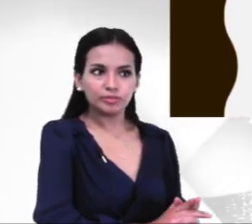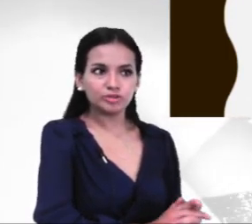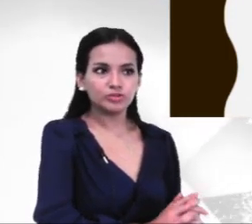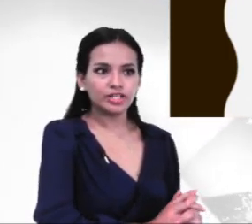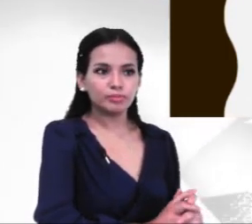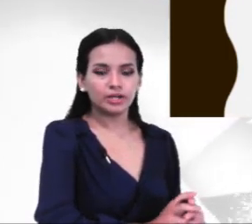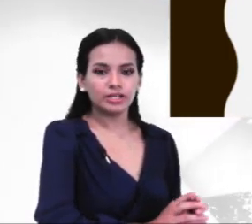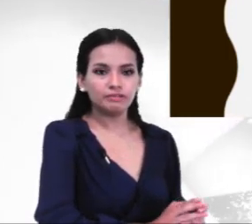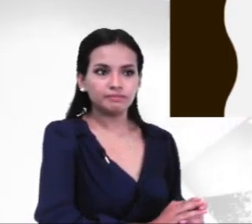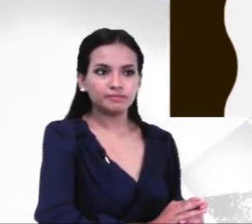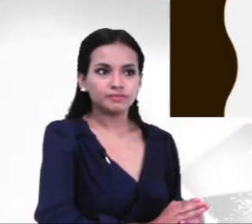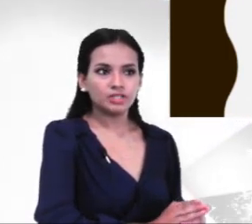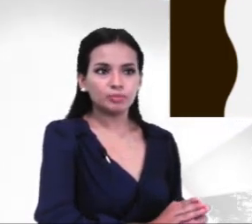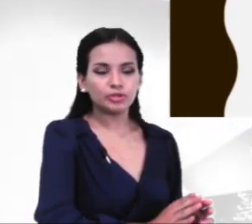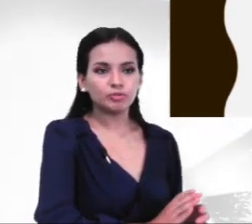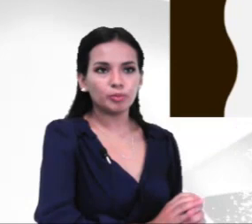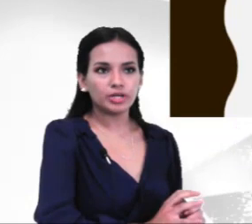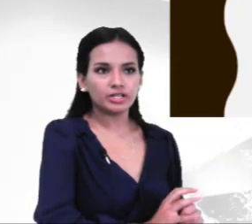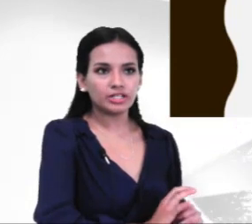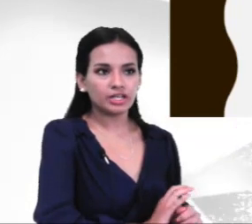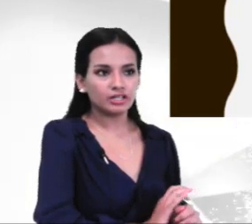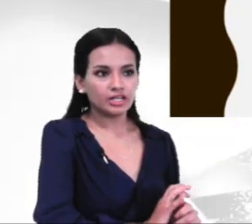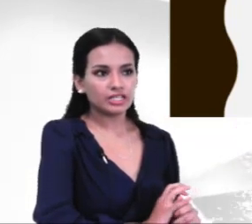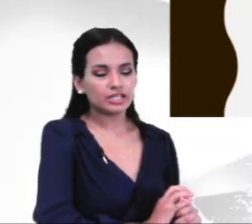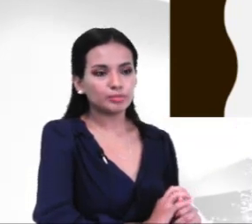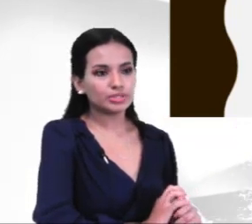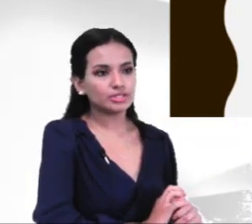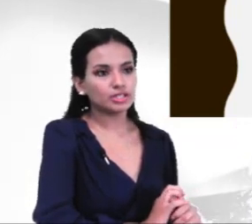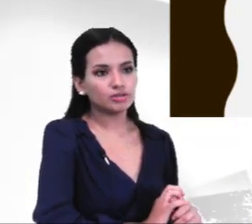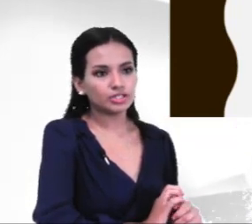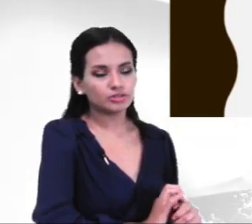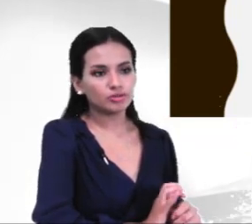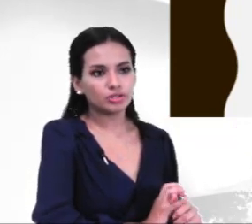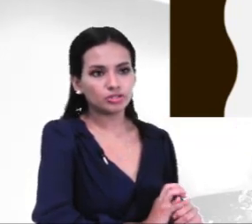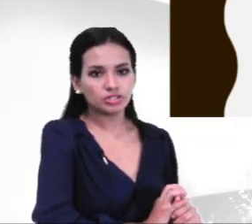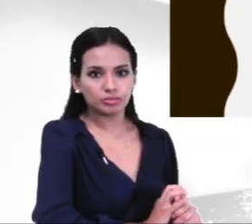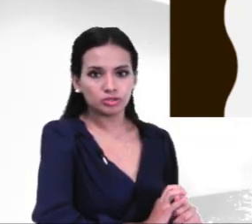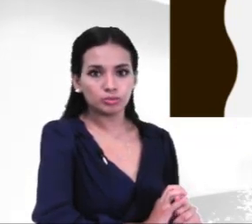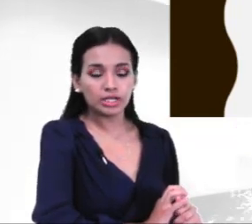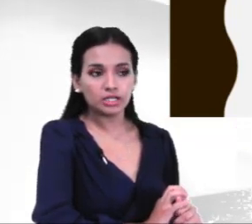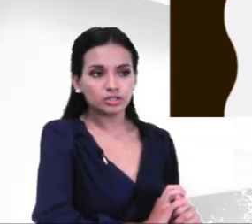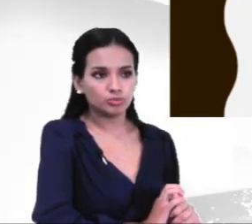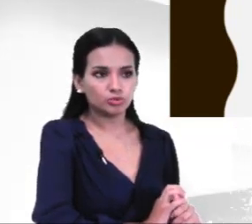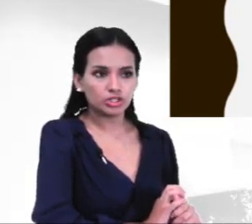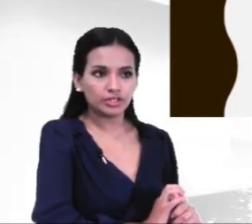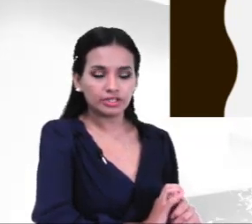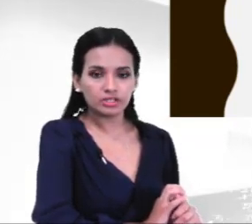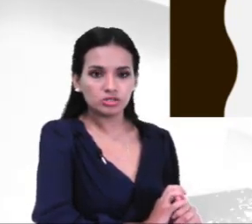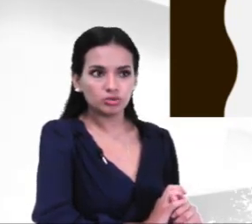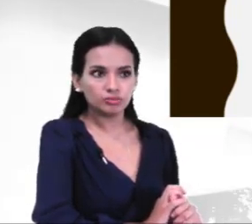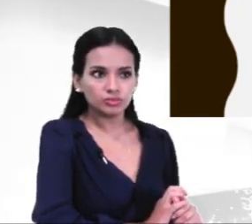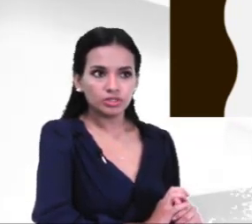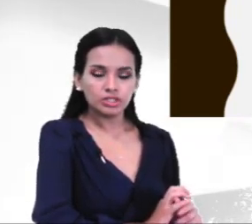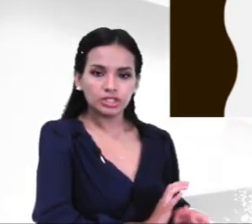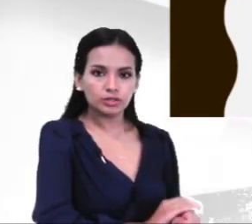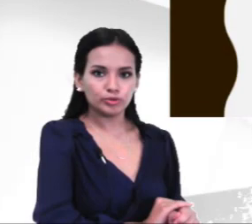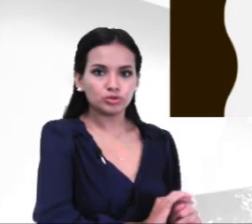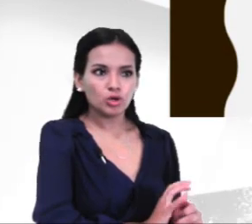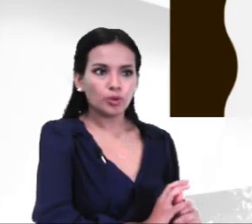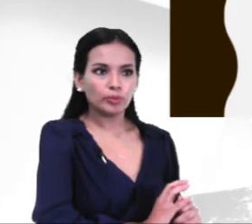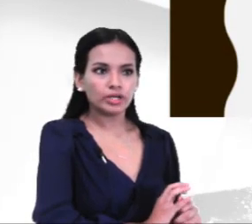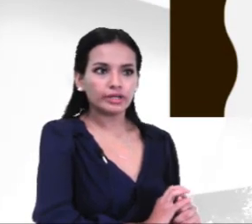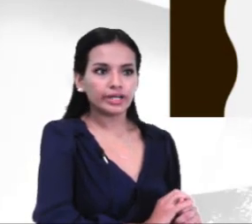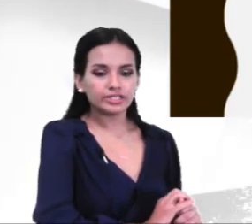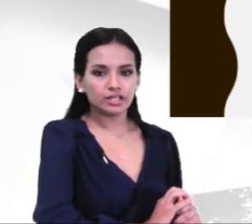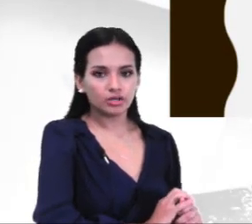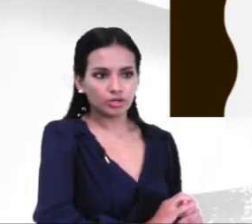tenemos una imagen y podemos ver que está representando lo que son los ecosistemas tropicales mucha vegetación y tenemos